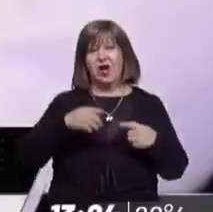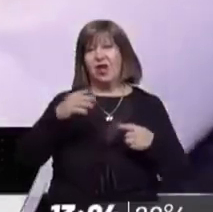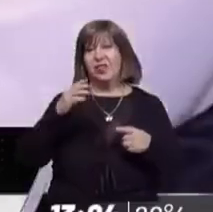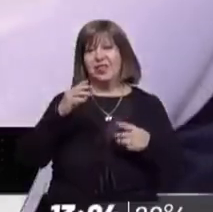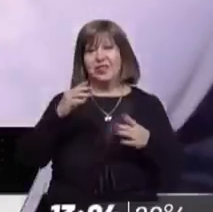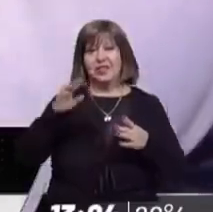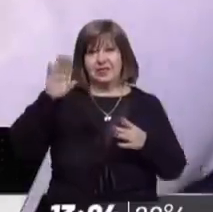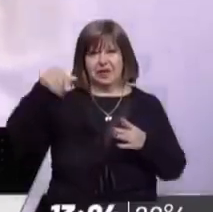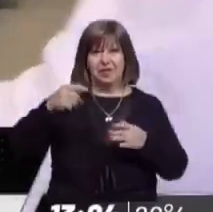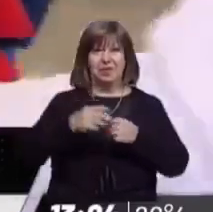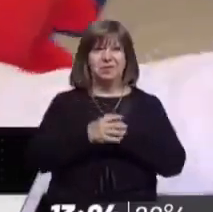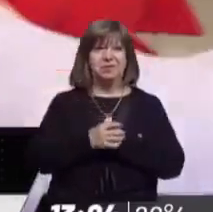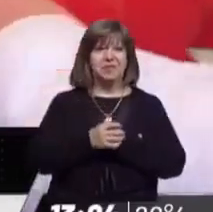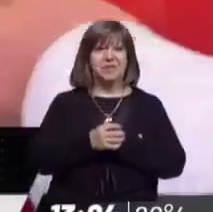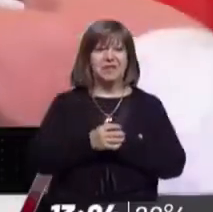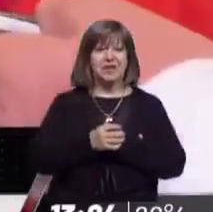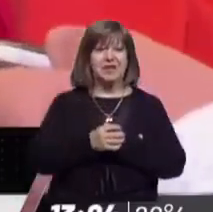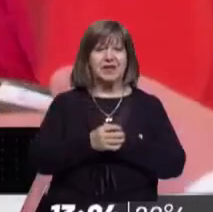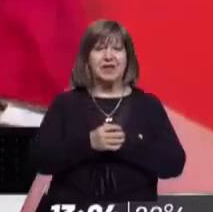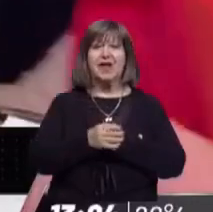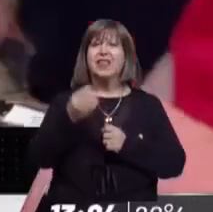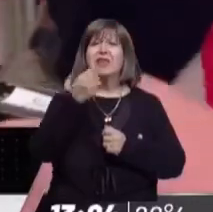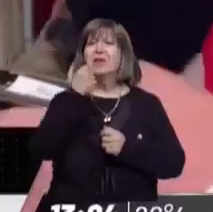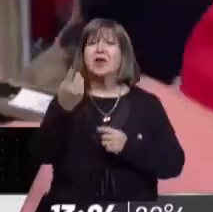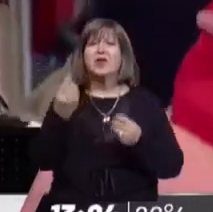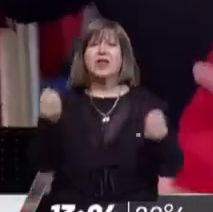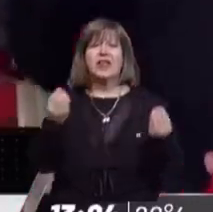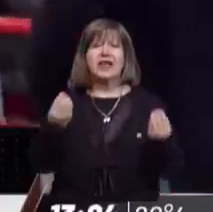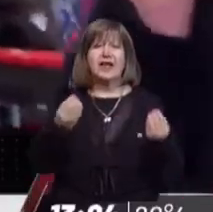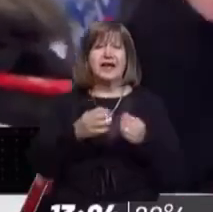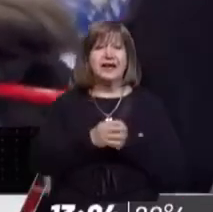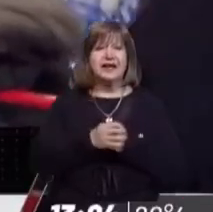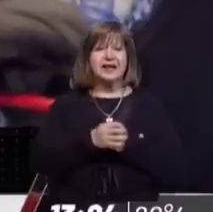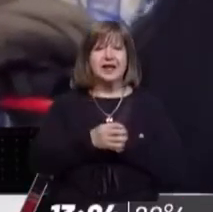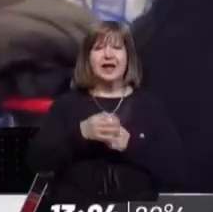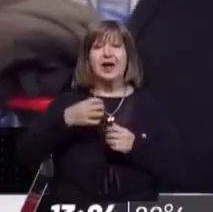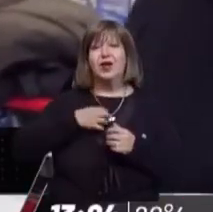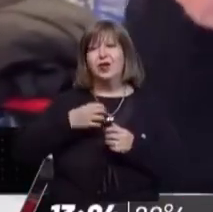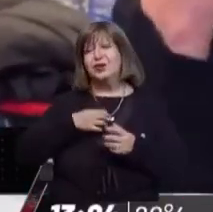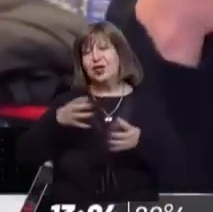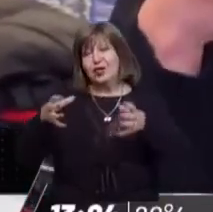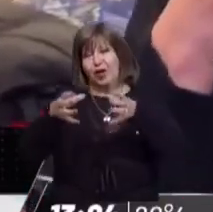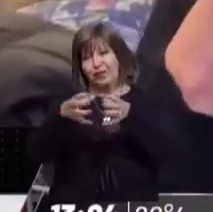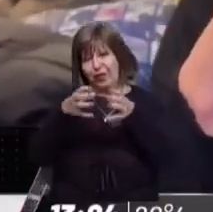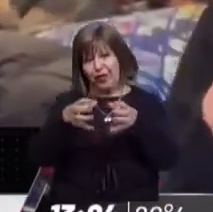mi amigo. El Yape. ¿De qué Gisto? No lo reconozco. No, jugamos al fútbol acá.